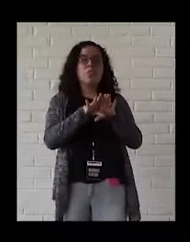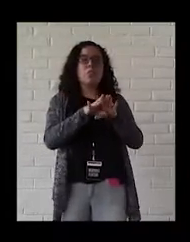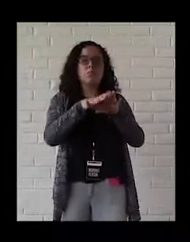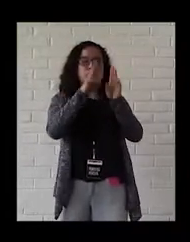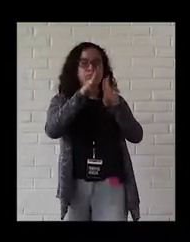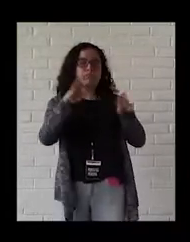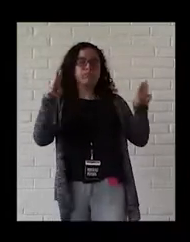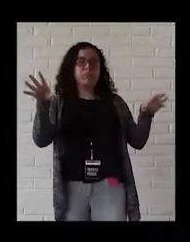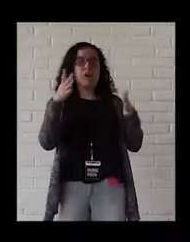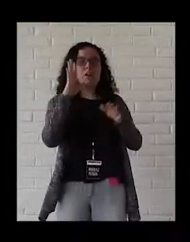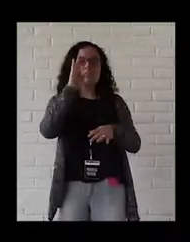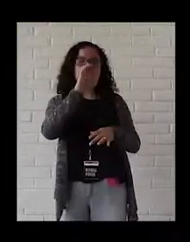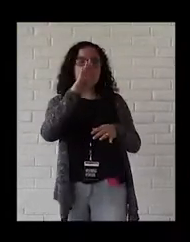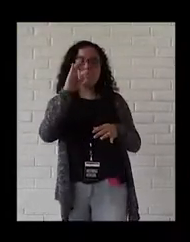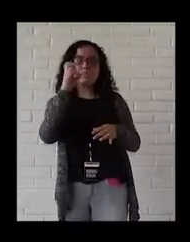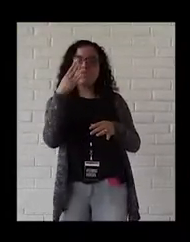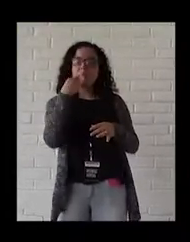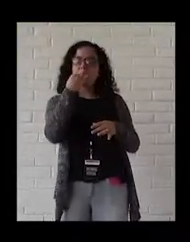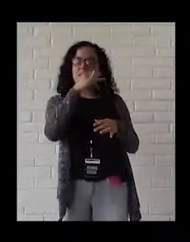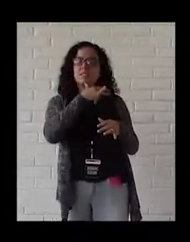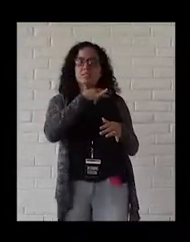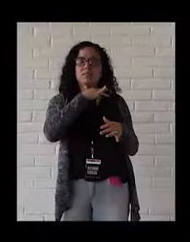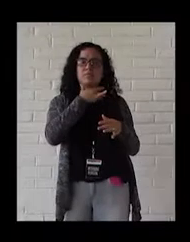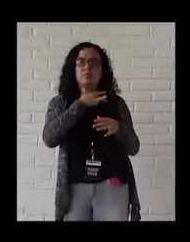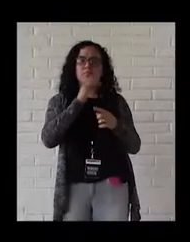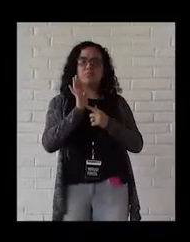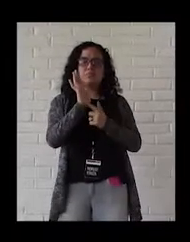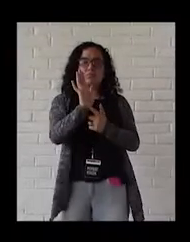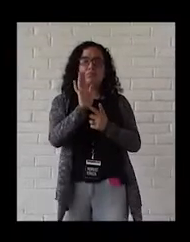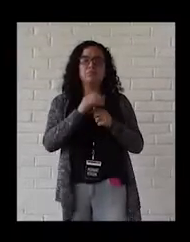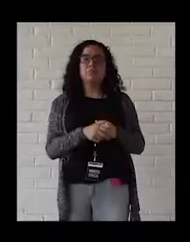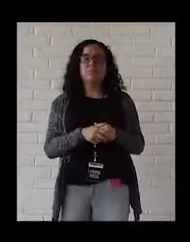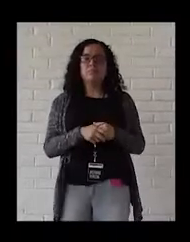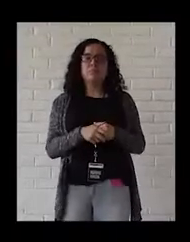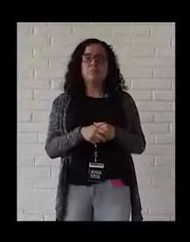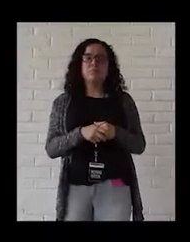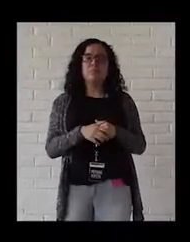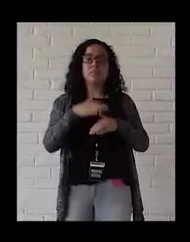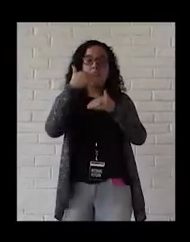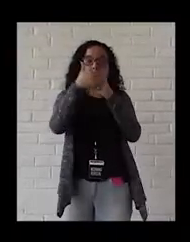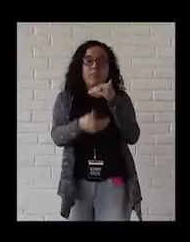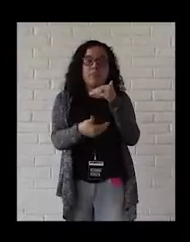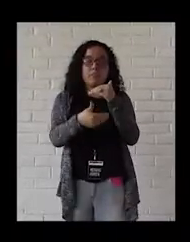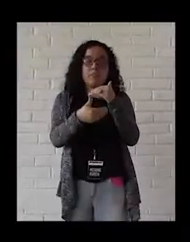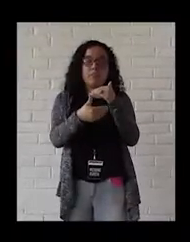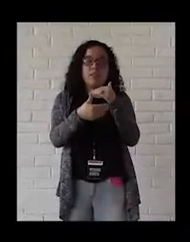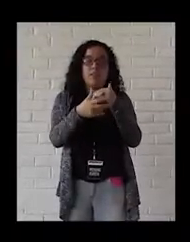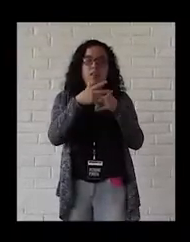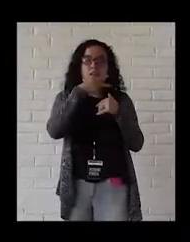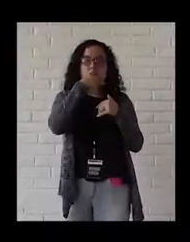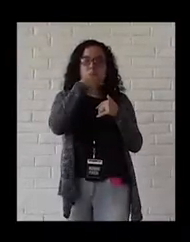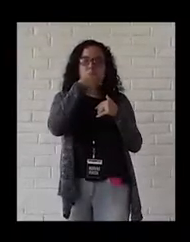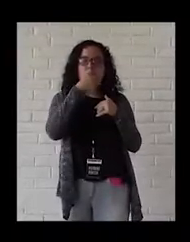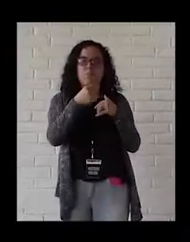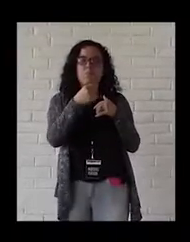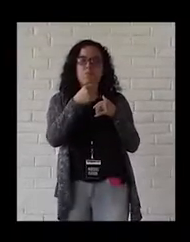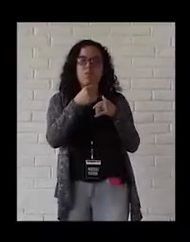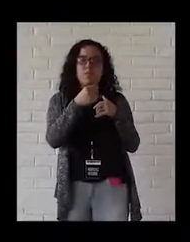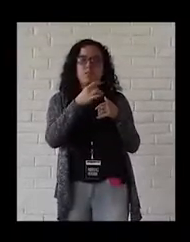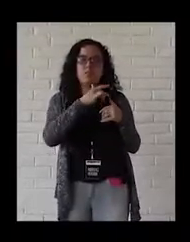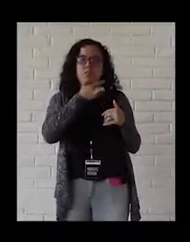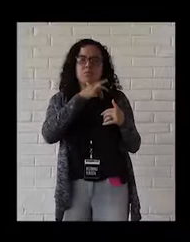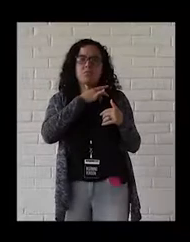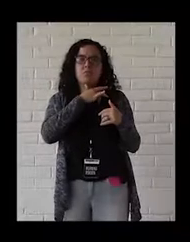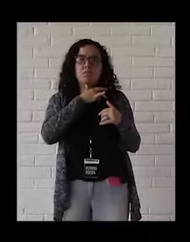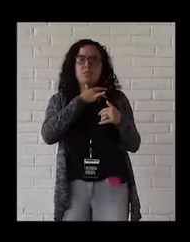cosas que le hacían sentirse bien. Y se dieron cuenta que al final el hombre reaccionaba con las mismas emociones